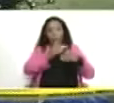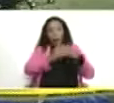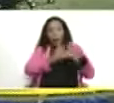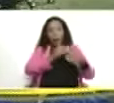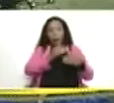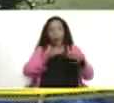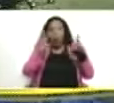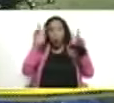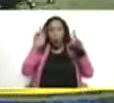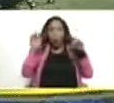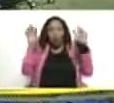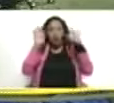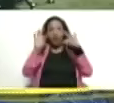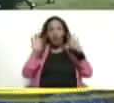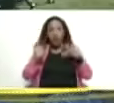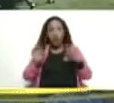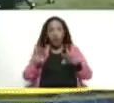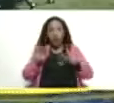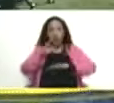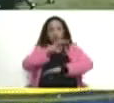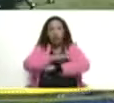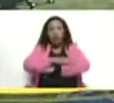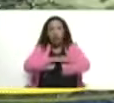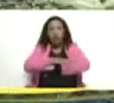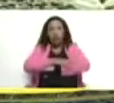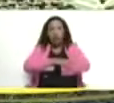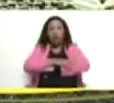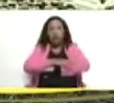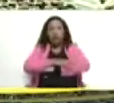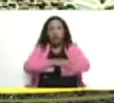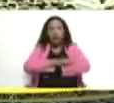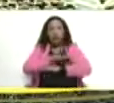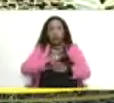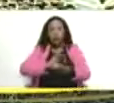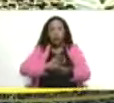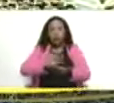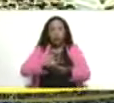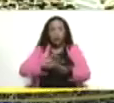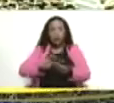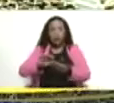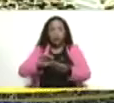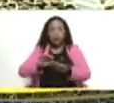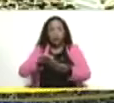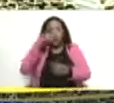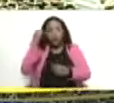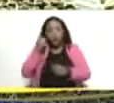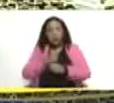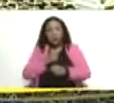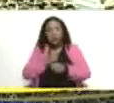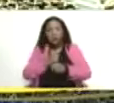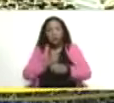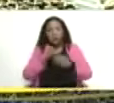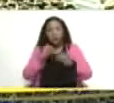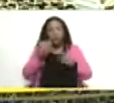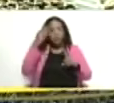los nuevos mecanismos de acción táctica, de acción operativa, para